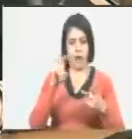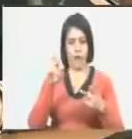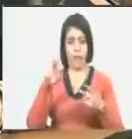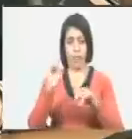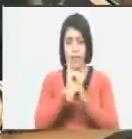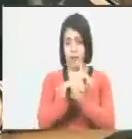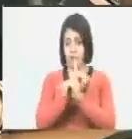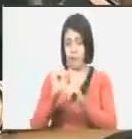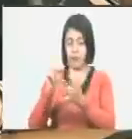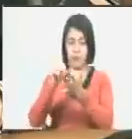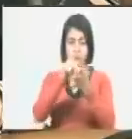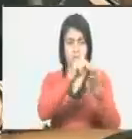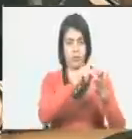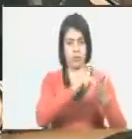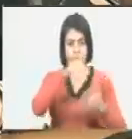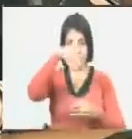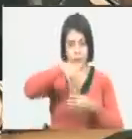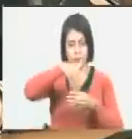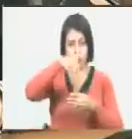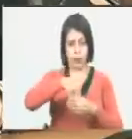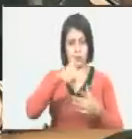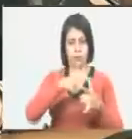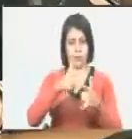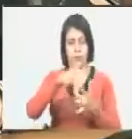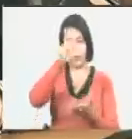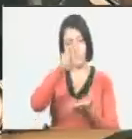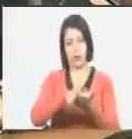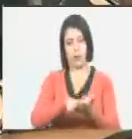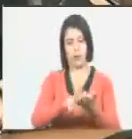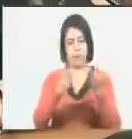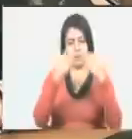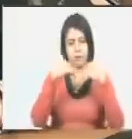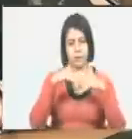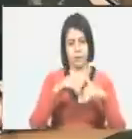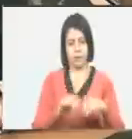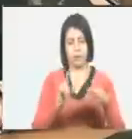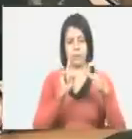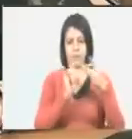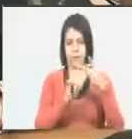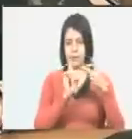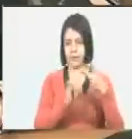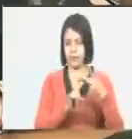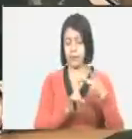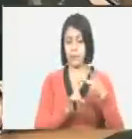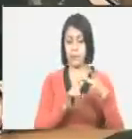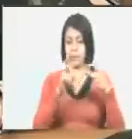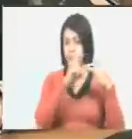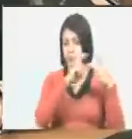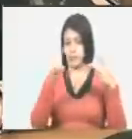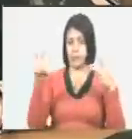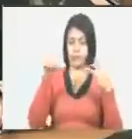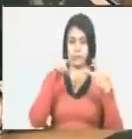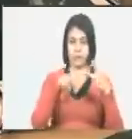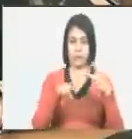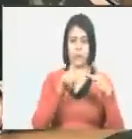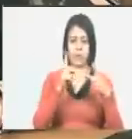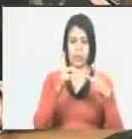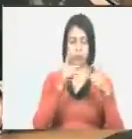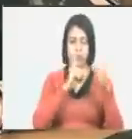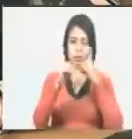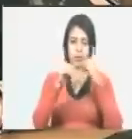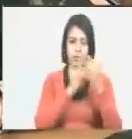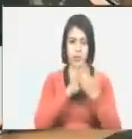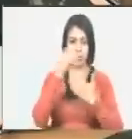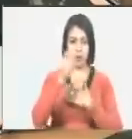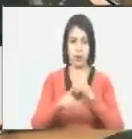Finalizadas las intervenciones y sometido a votación, resultó aprobado. Punto número 2 del orden del día. Segunda discusión